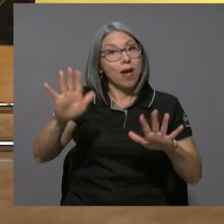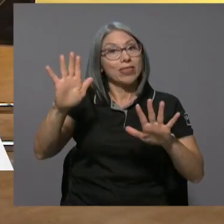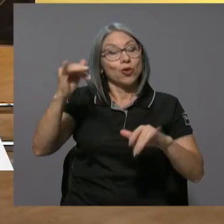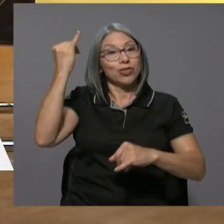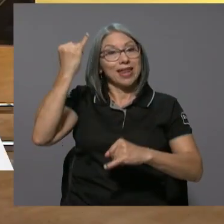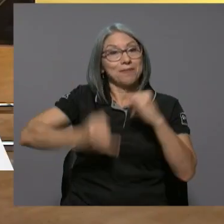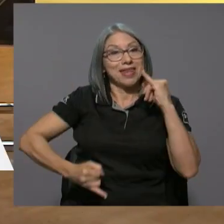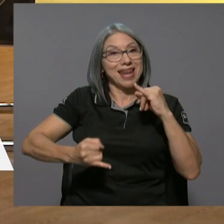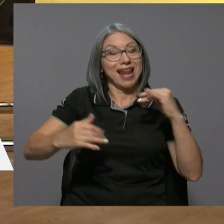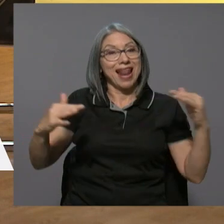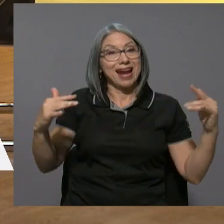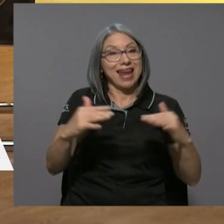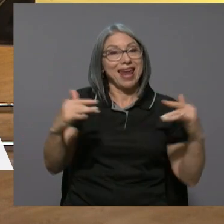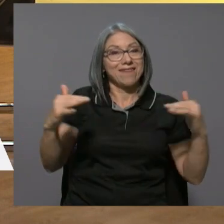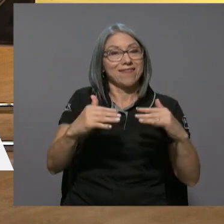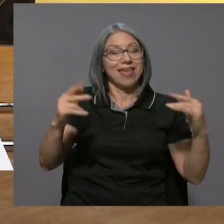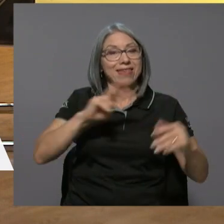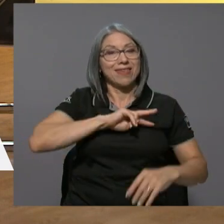de Vietnam,